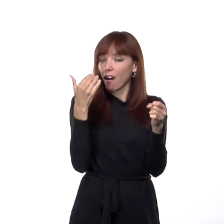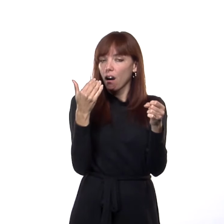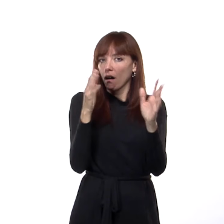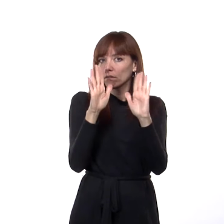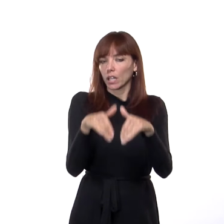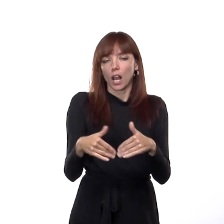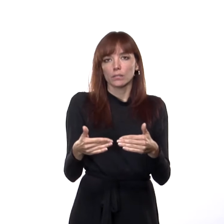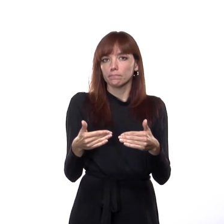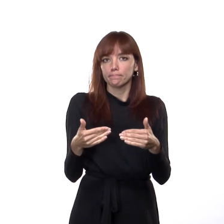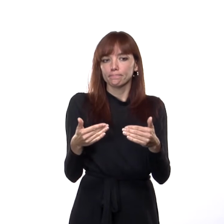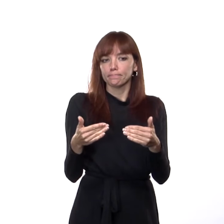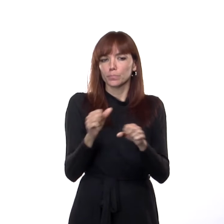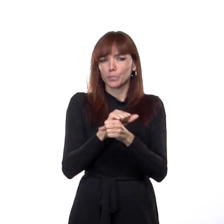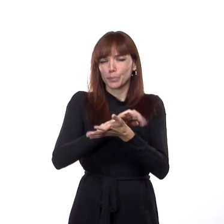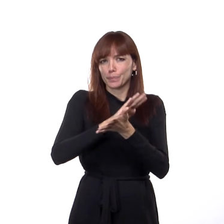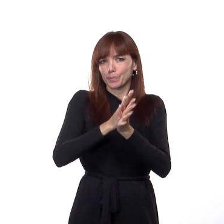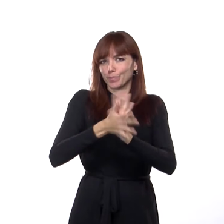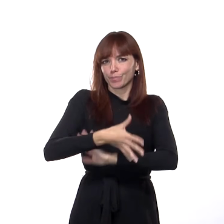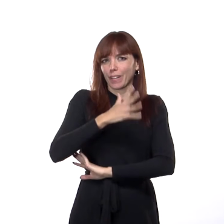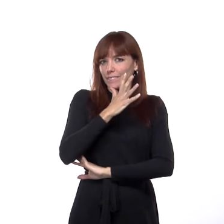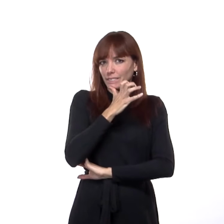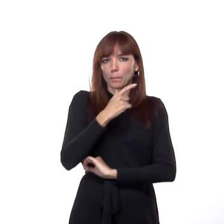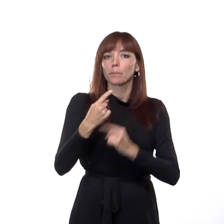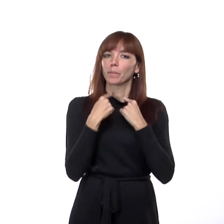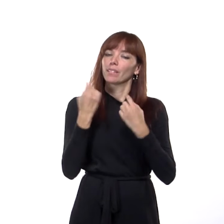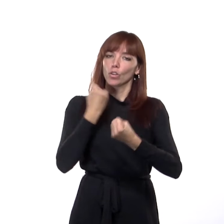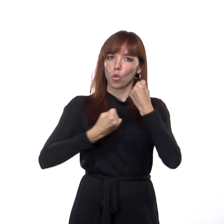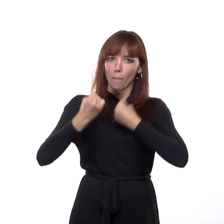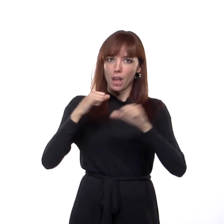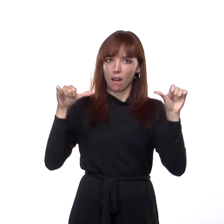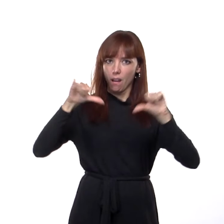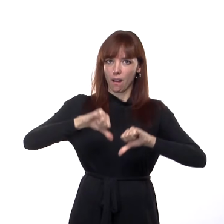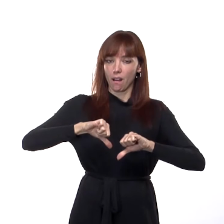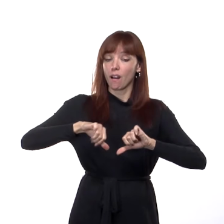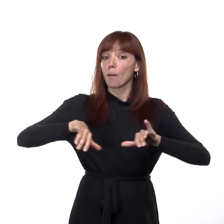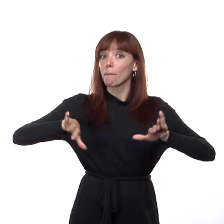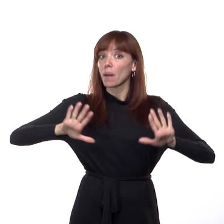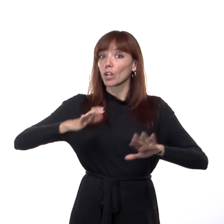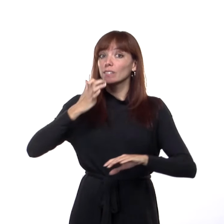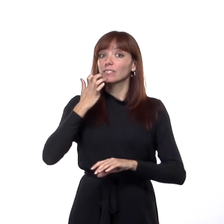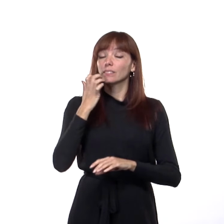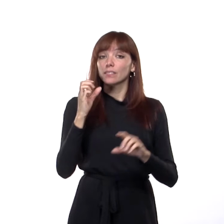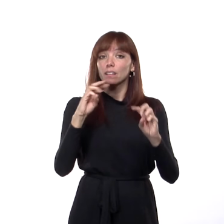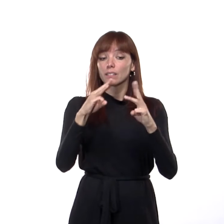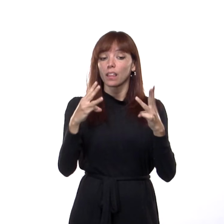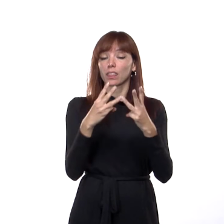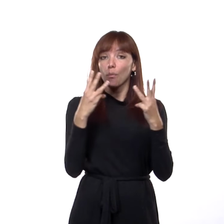un un desastre una pérdida económica pero sí sí es un ciberataque